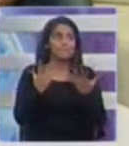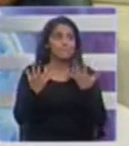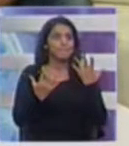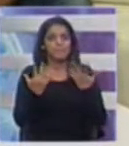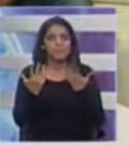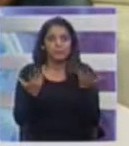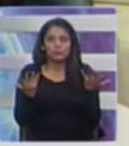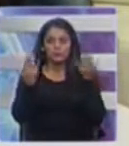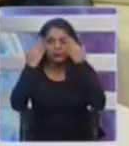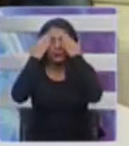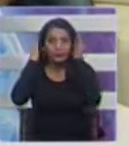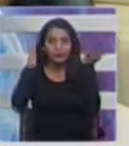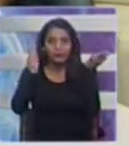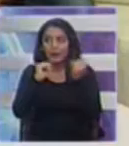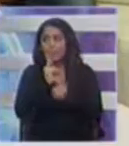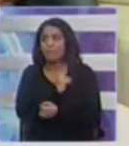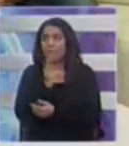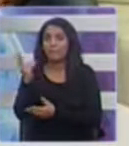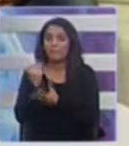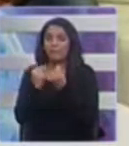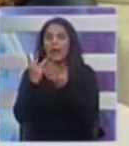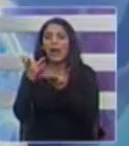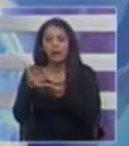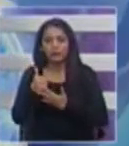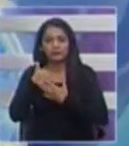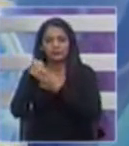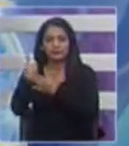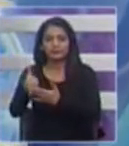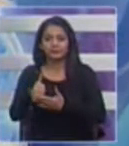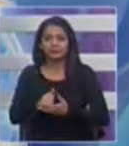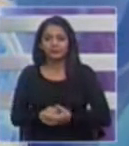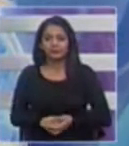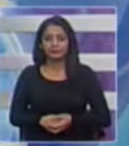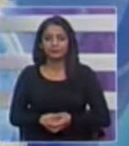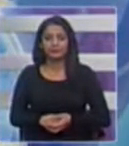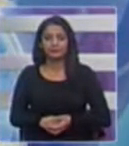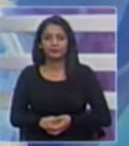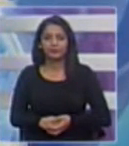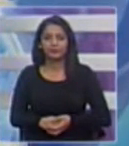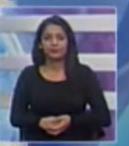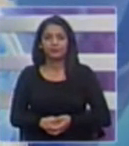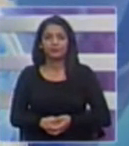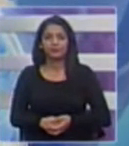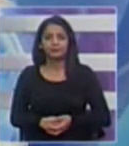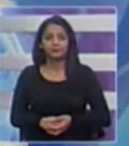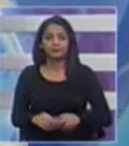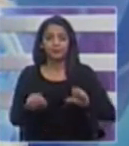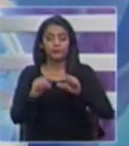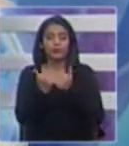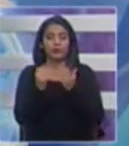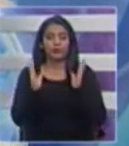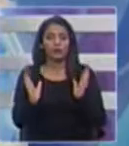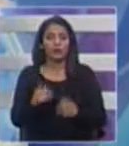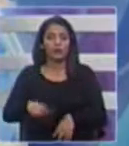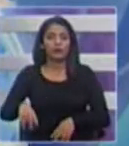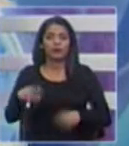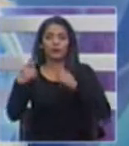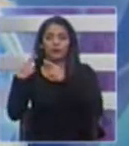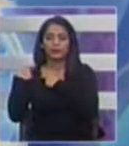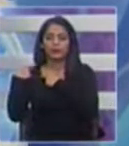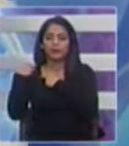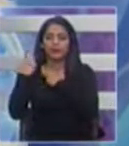en bienestar de los estudiantes. Porque en este momento hay un examen de ingreso para la universidad. Y en otros casos,